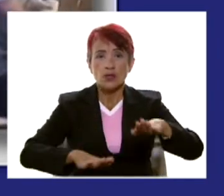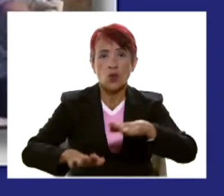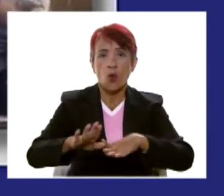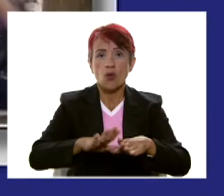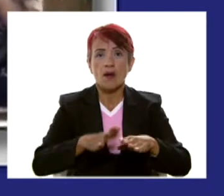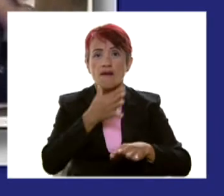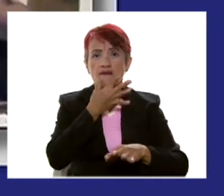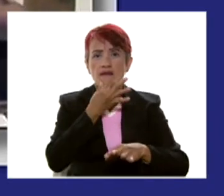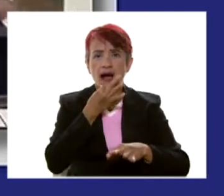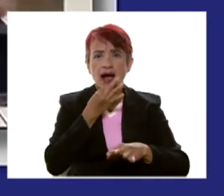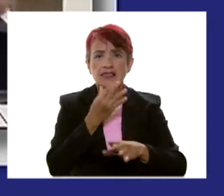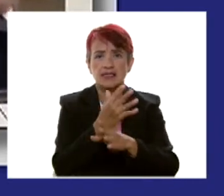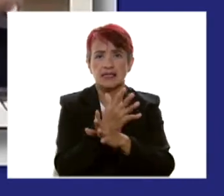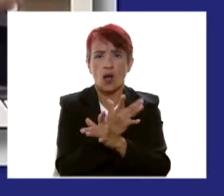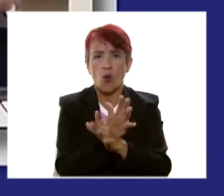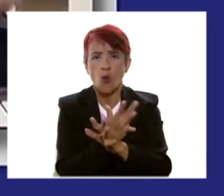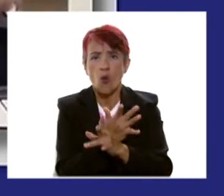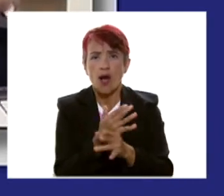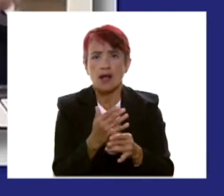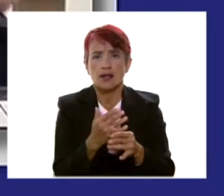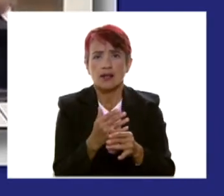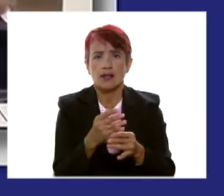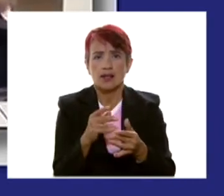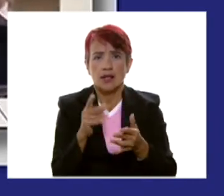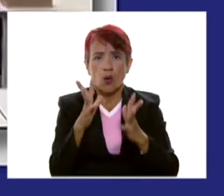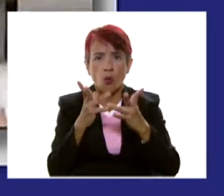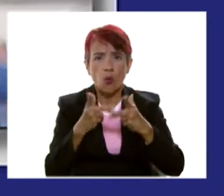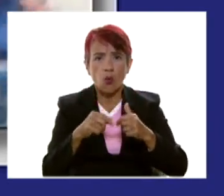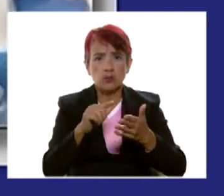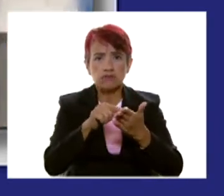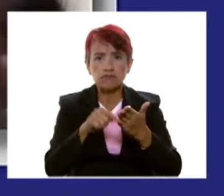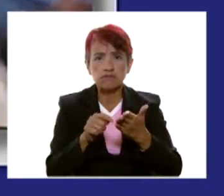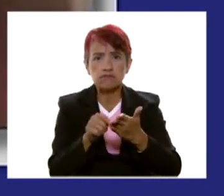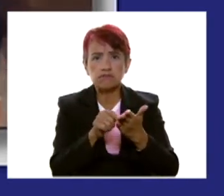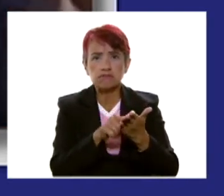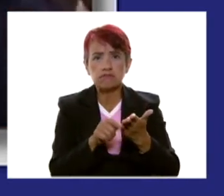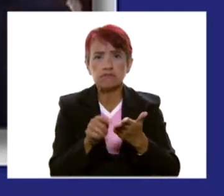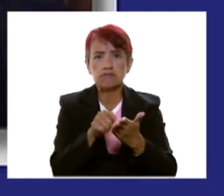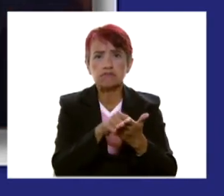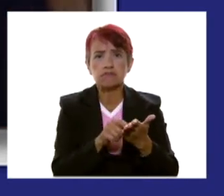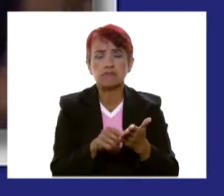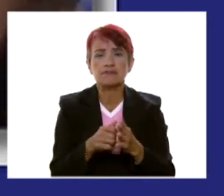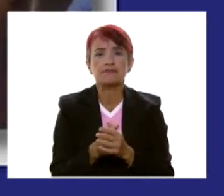divertida de aprender ecuaciones en él.